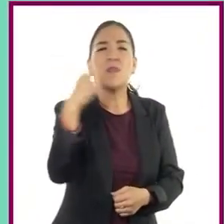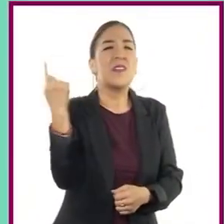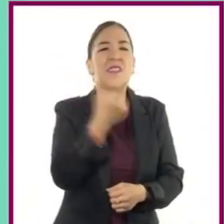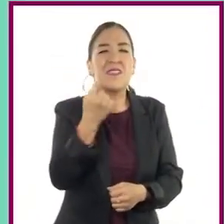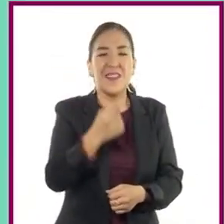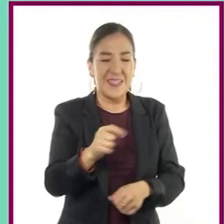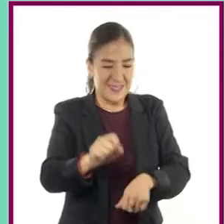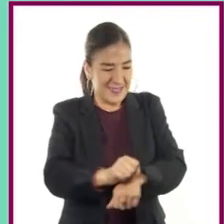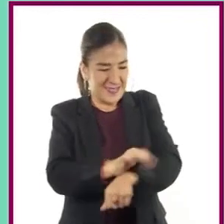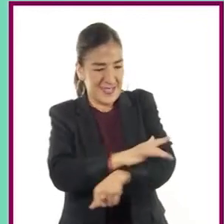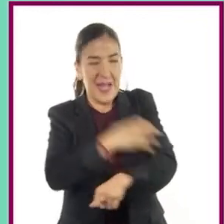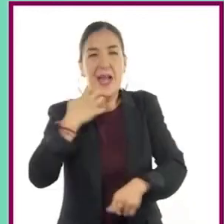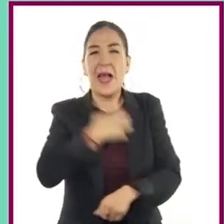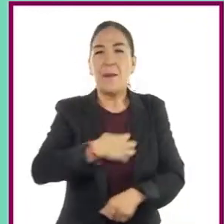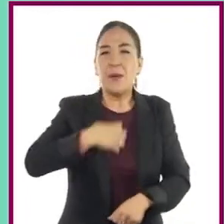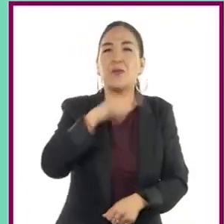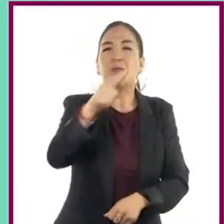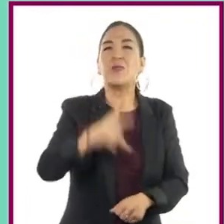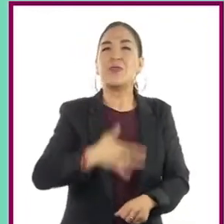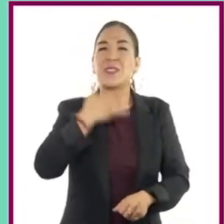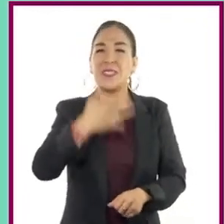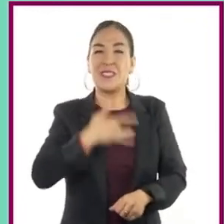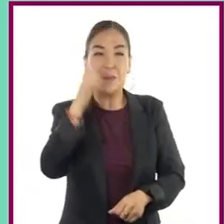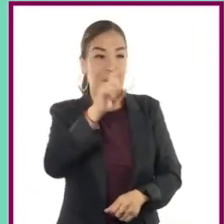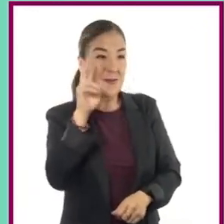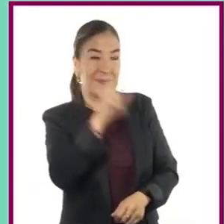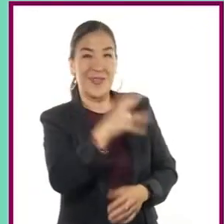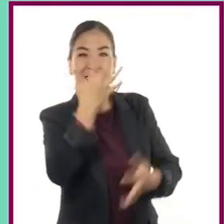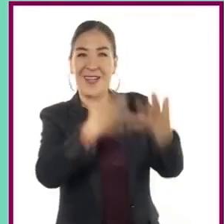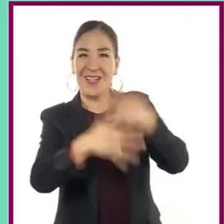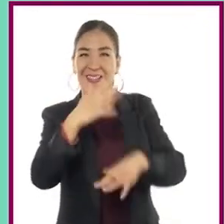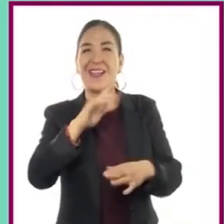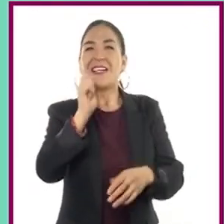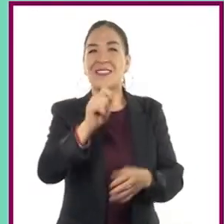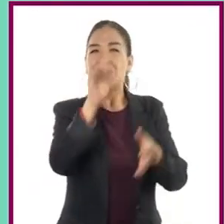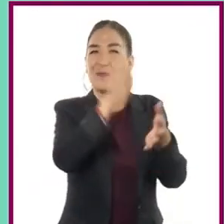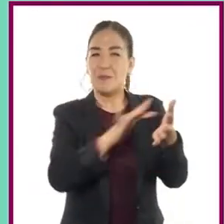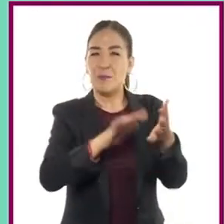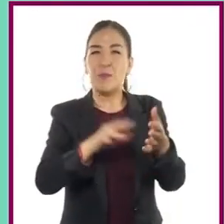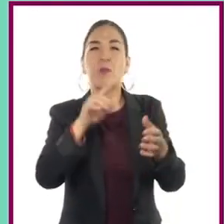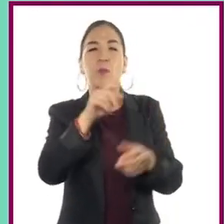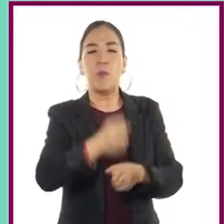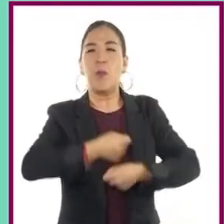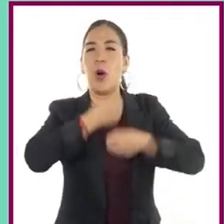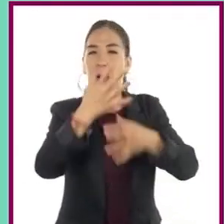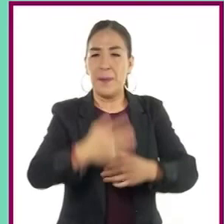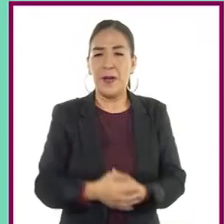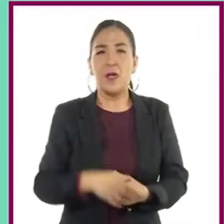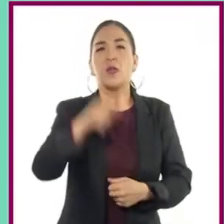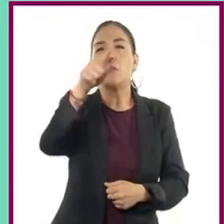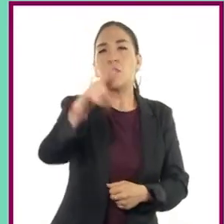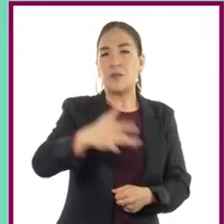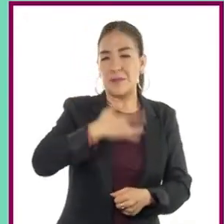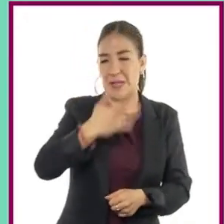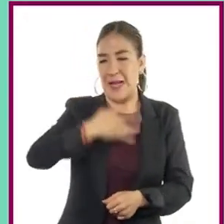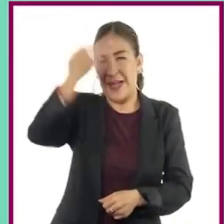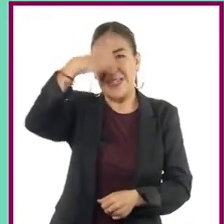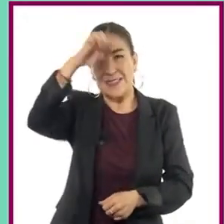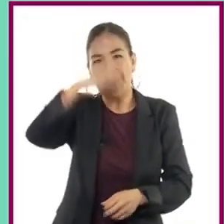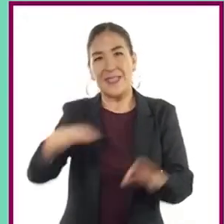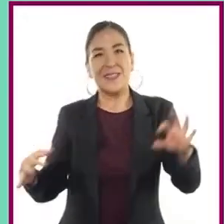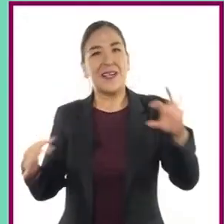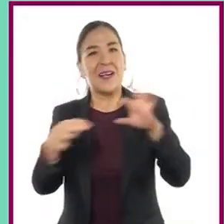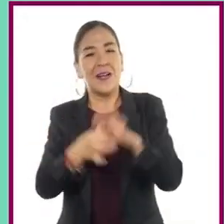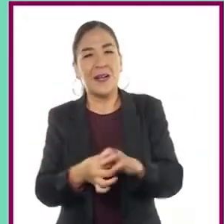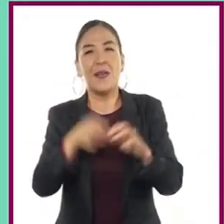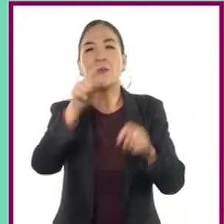o emociones les provoca el poema? Si es posible relacionarlo con vivencias personales y sentimientos